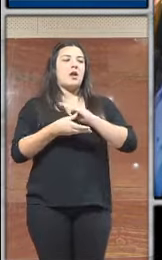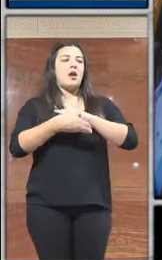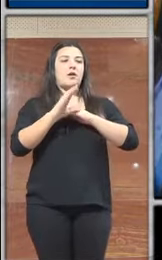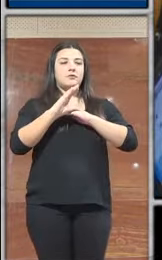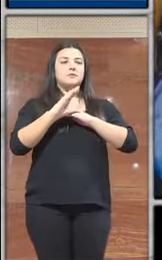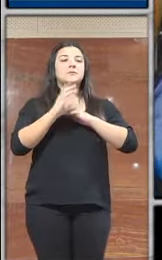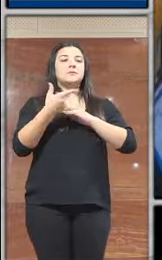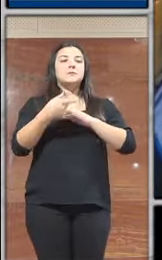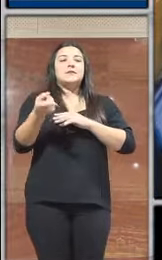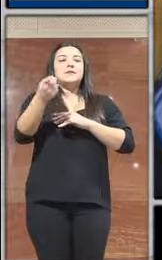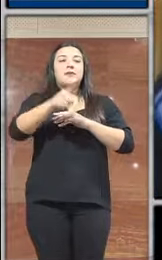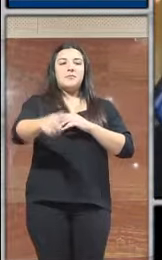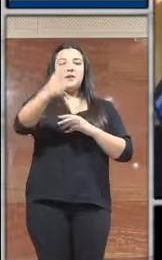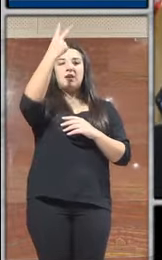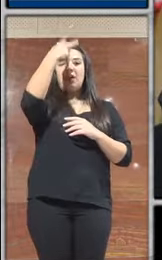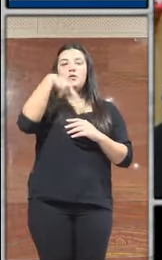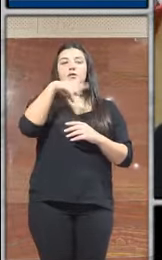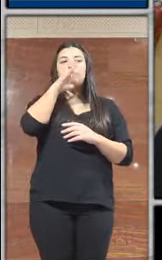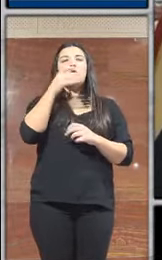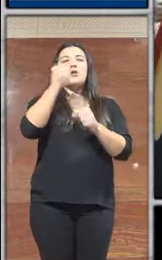ONCE que hace muchos trabajos de adaptaciones